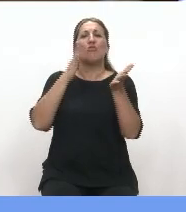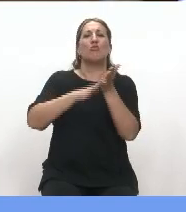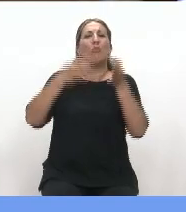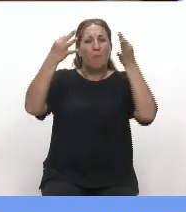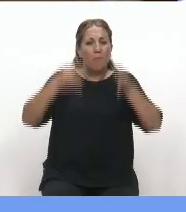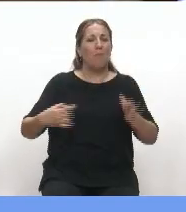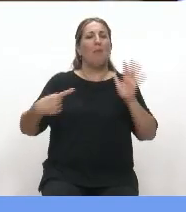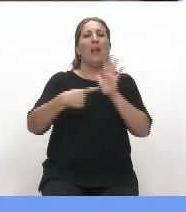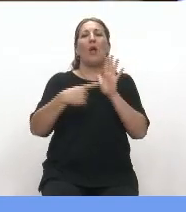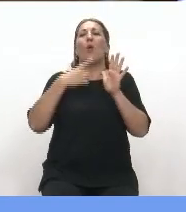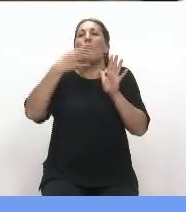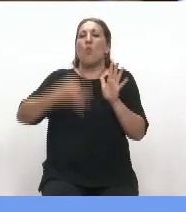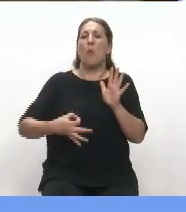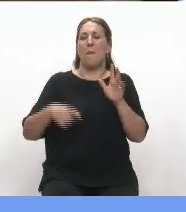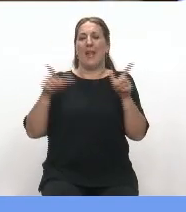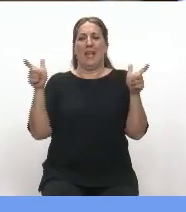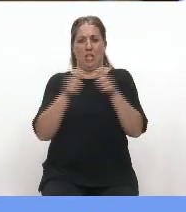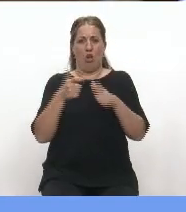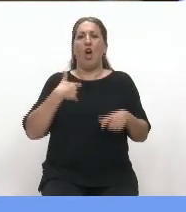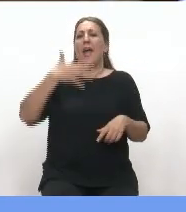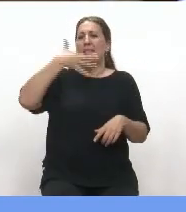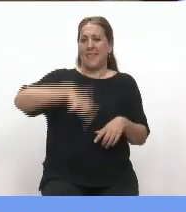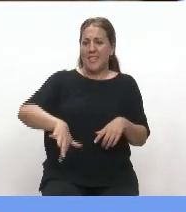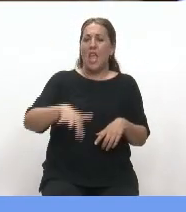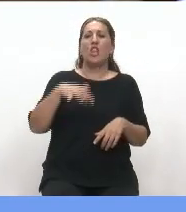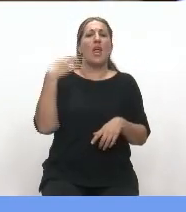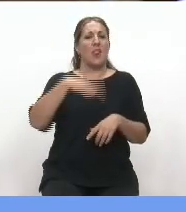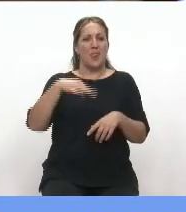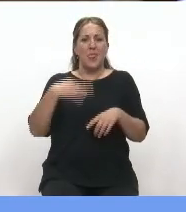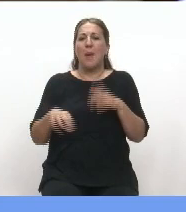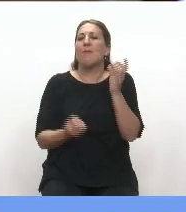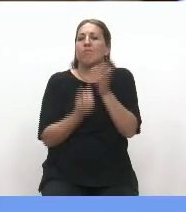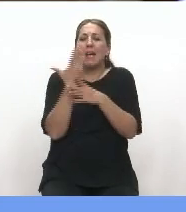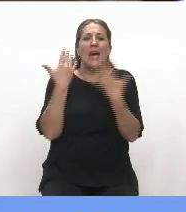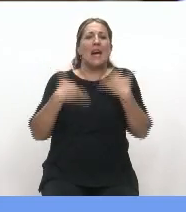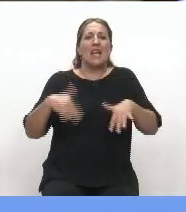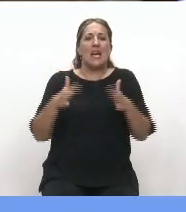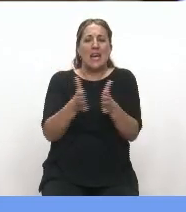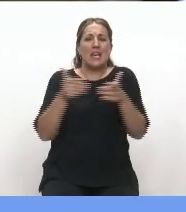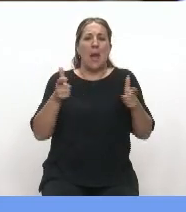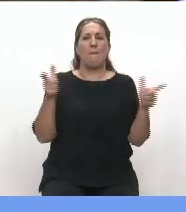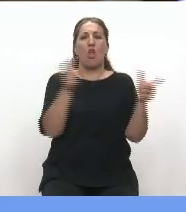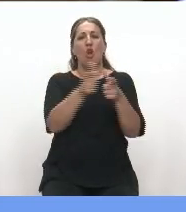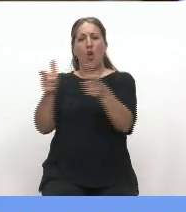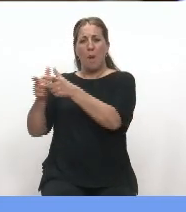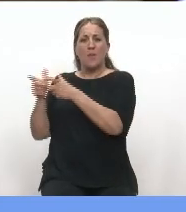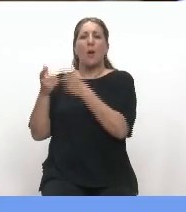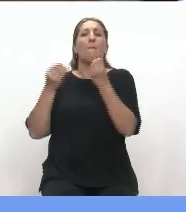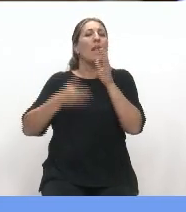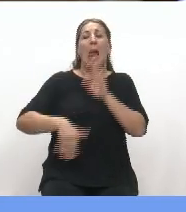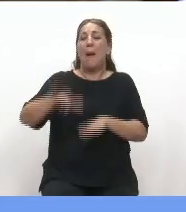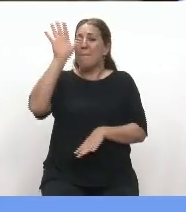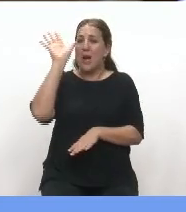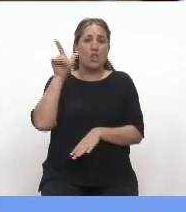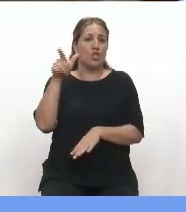el cual comprendo y entiendo que tenemos que formar rápido las comisiones, porque hay una mayoría que se expresó